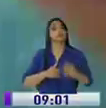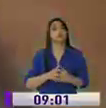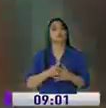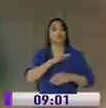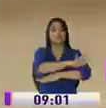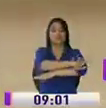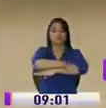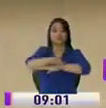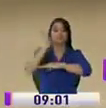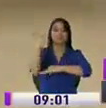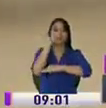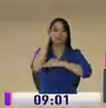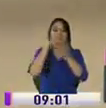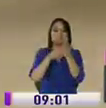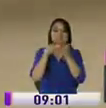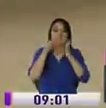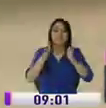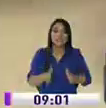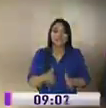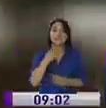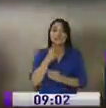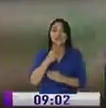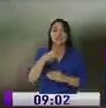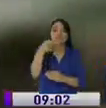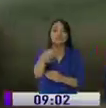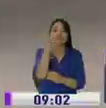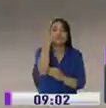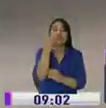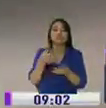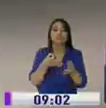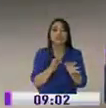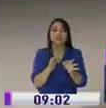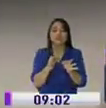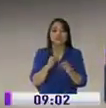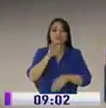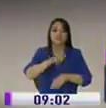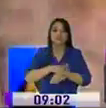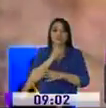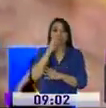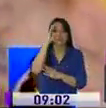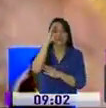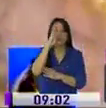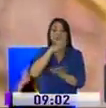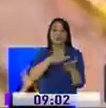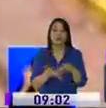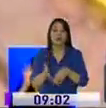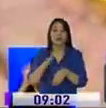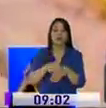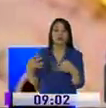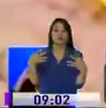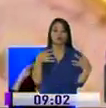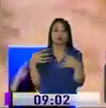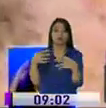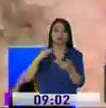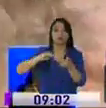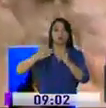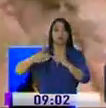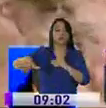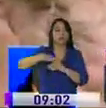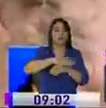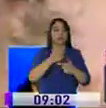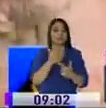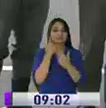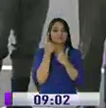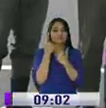Morona, Santiago, el ministro señaló que sigue hasta el 12 de febrero, esto tras la muerte de un policía durante un enfrentamiento entre comuneros y